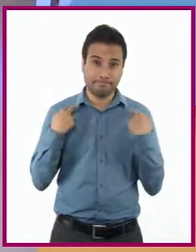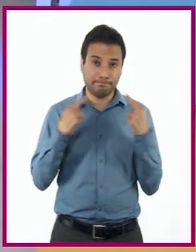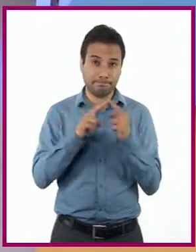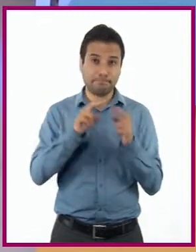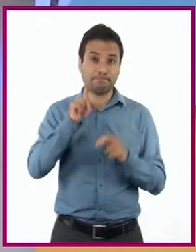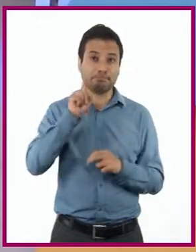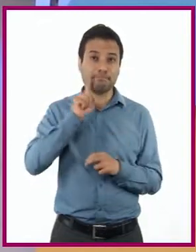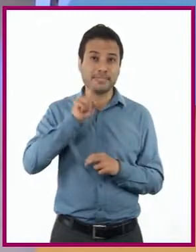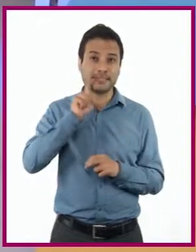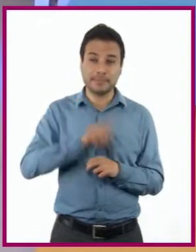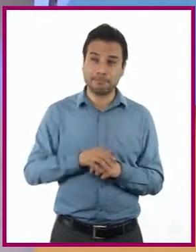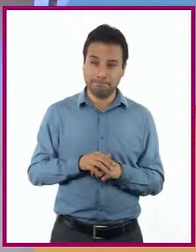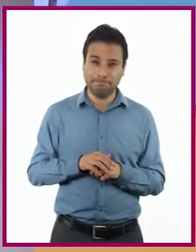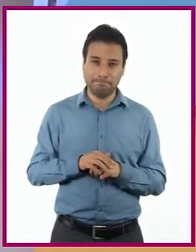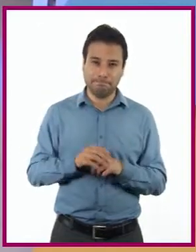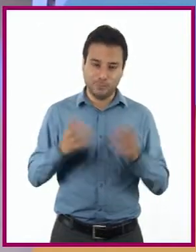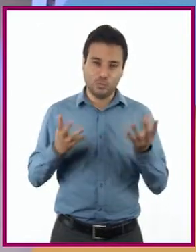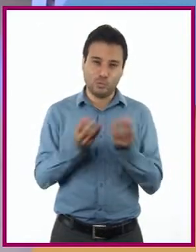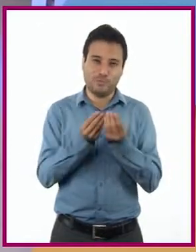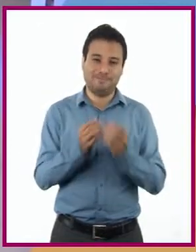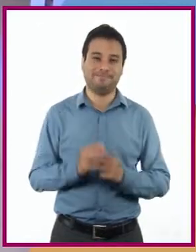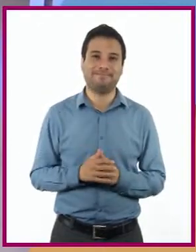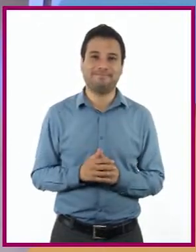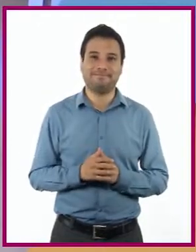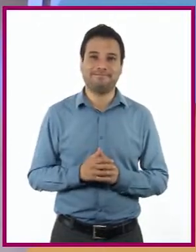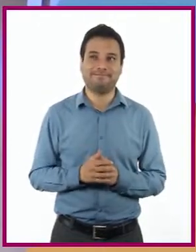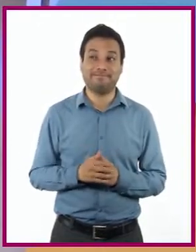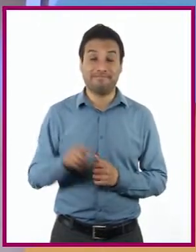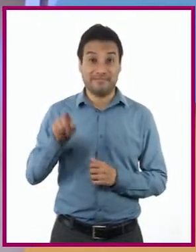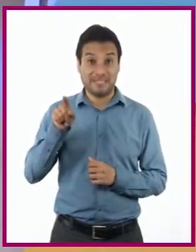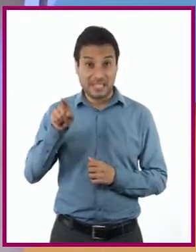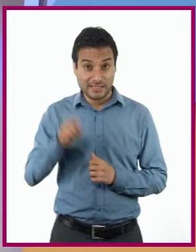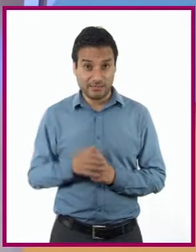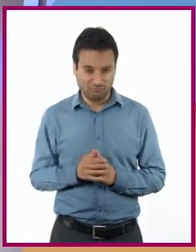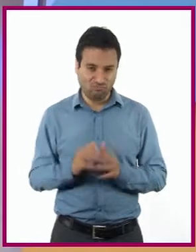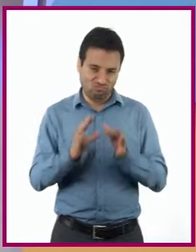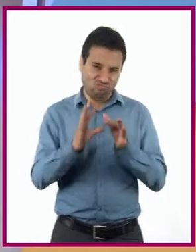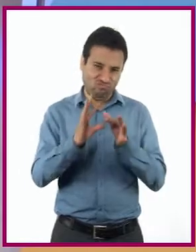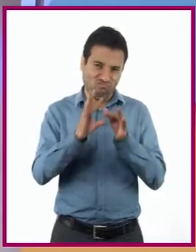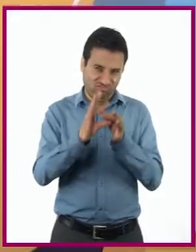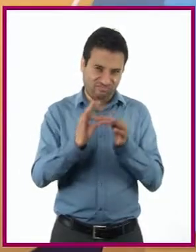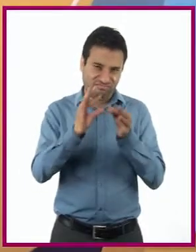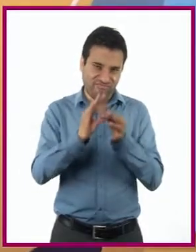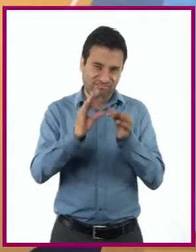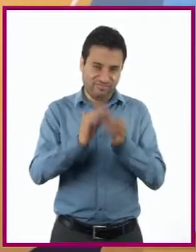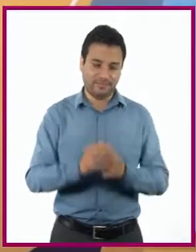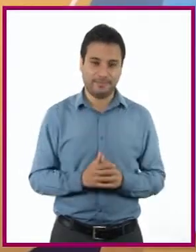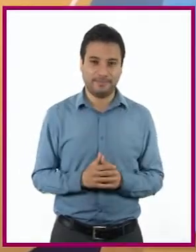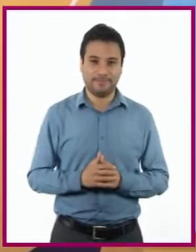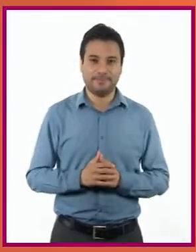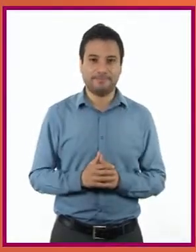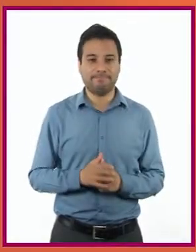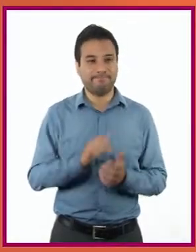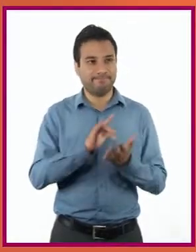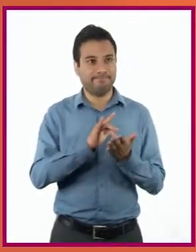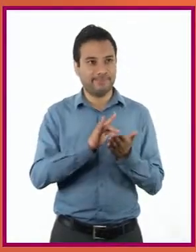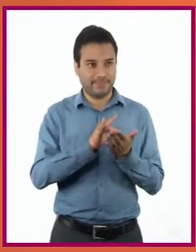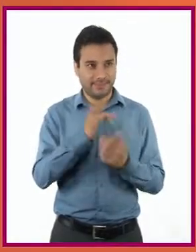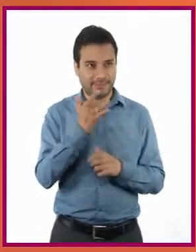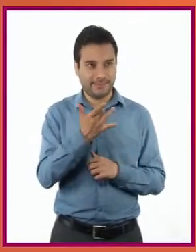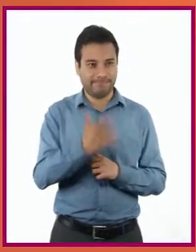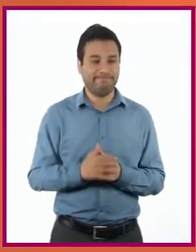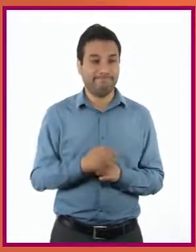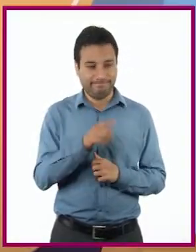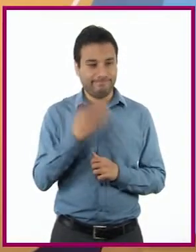la profesora Janet Mendoza Romero, quien se encargará de guiar esta sesión. Gracias, Leslie. Eres